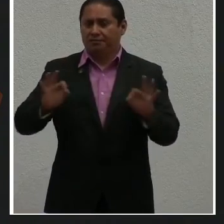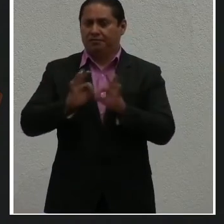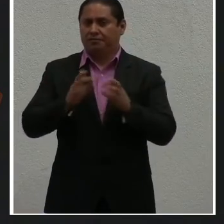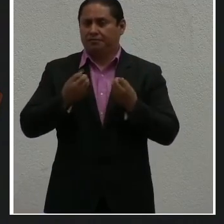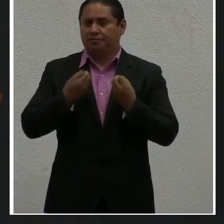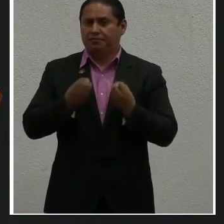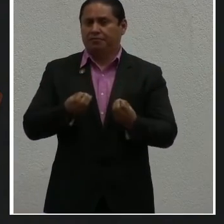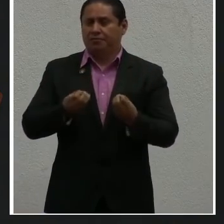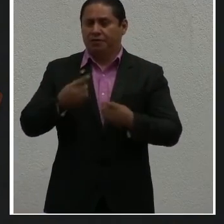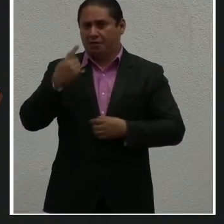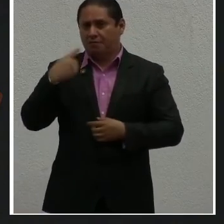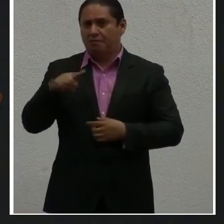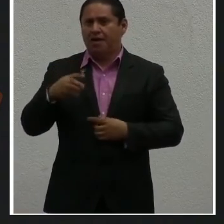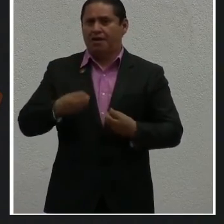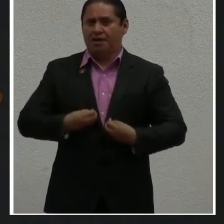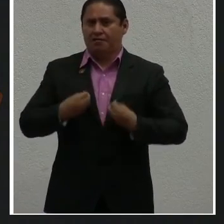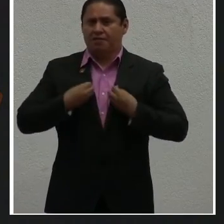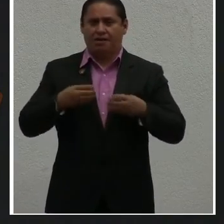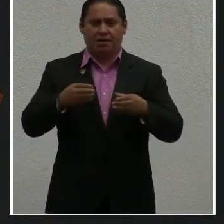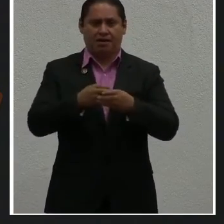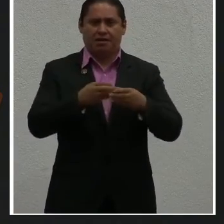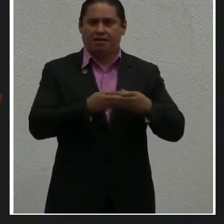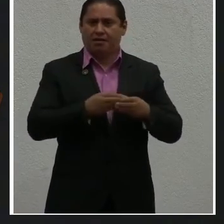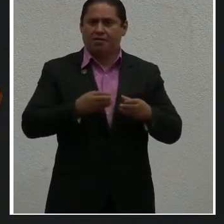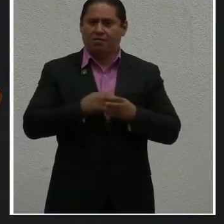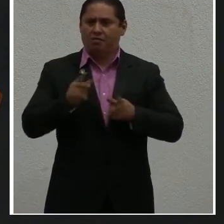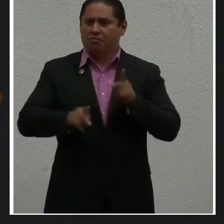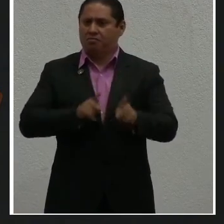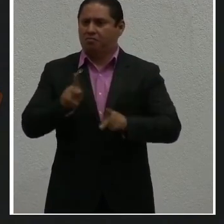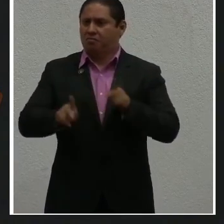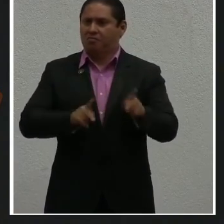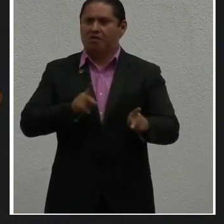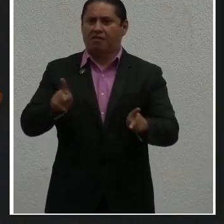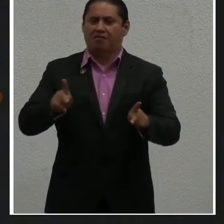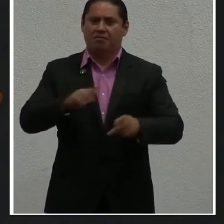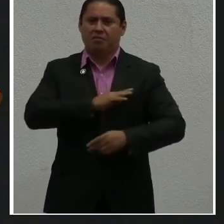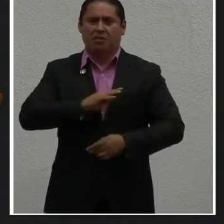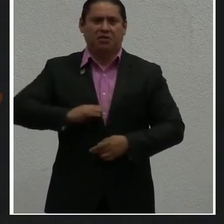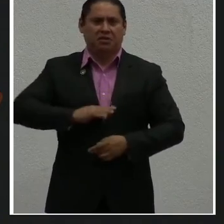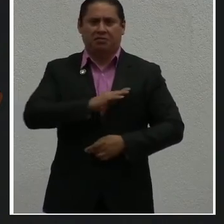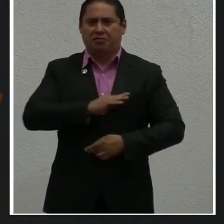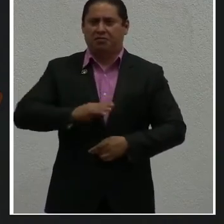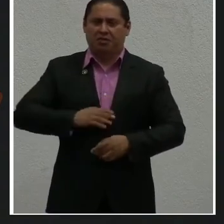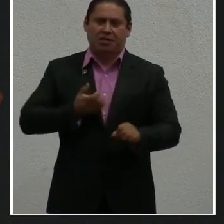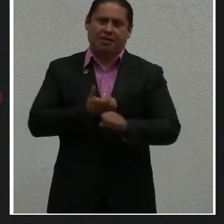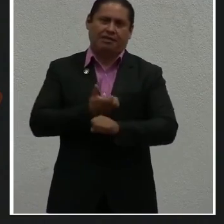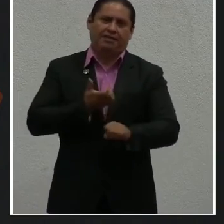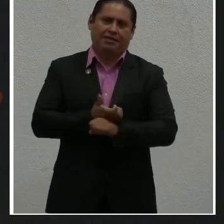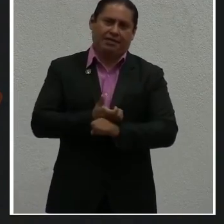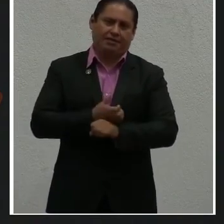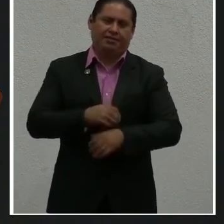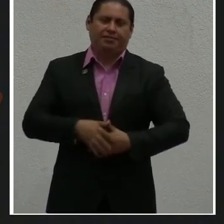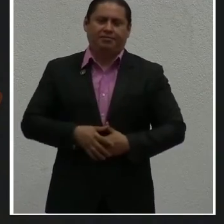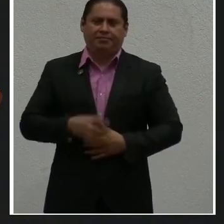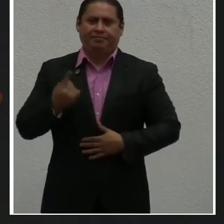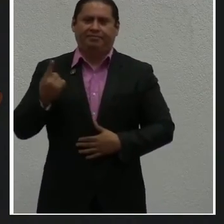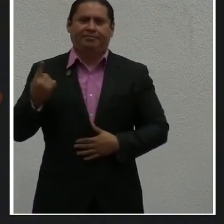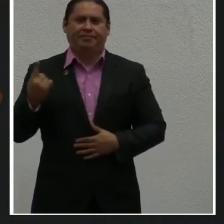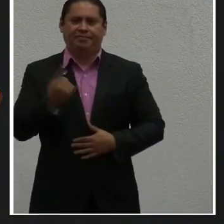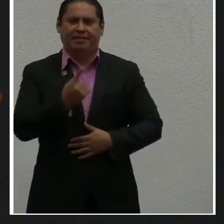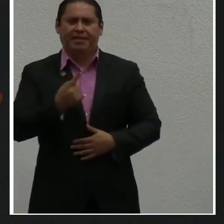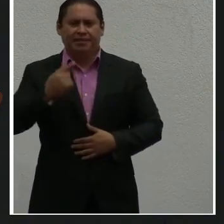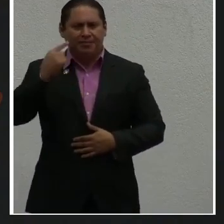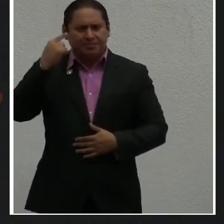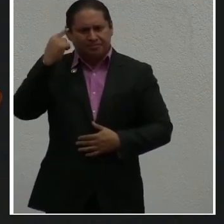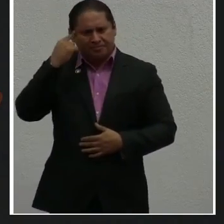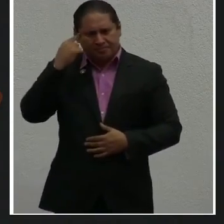para la vida de nuestras comunidades, de nuestros municipios y de nuestro estado. ¿Qué es lo que a mí me llama la